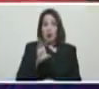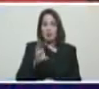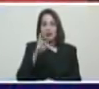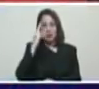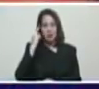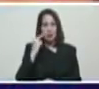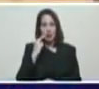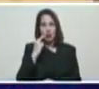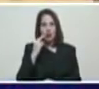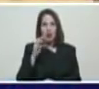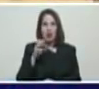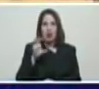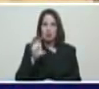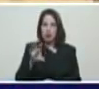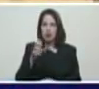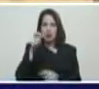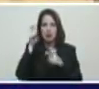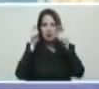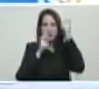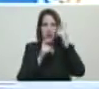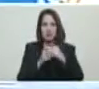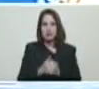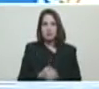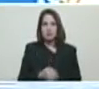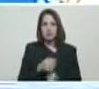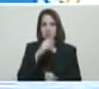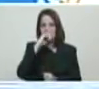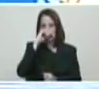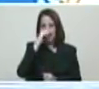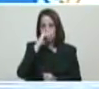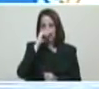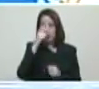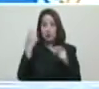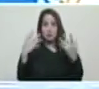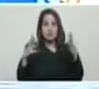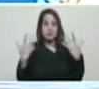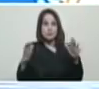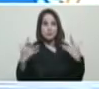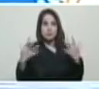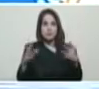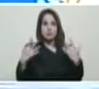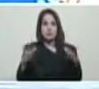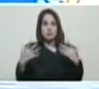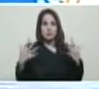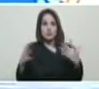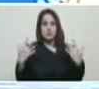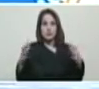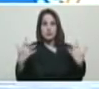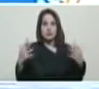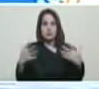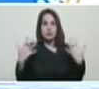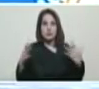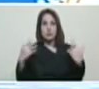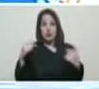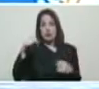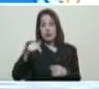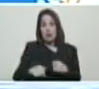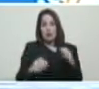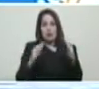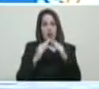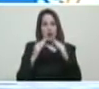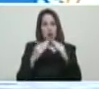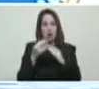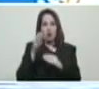Bolívar y en la patria de chz Bueno un gran aplauso desde aquí desde el cuartel de la montaña